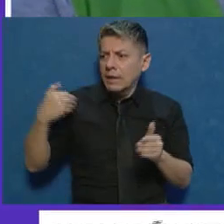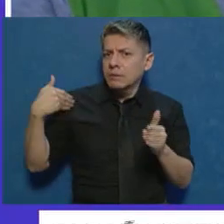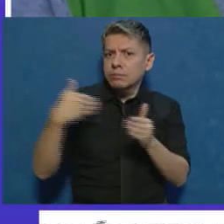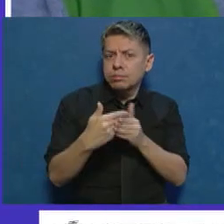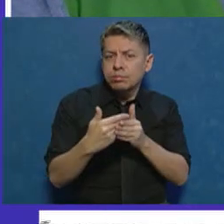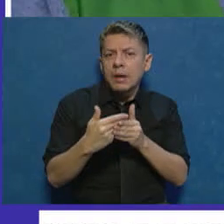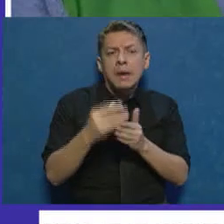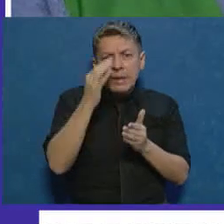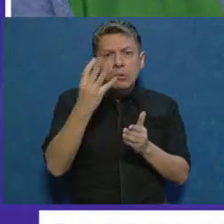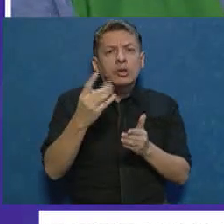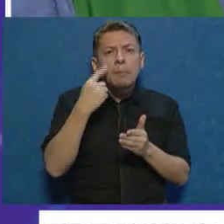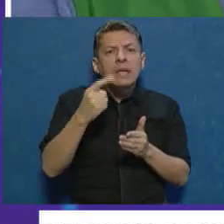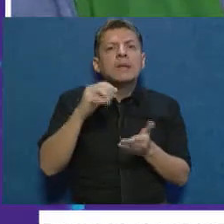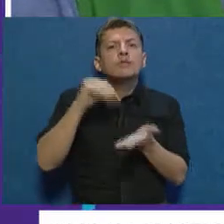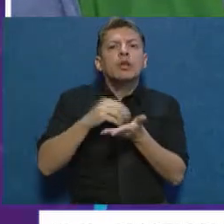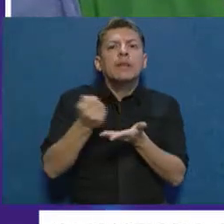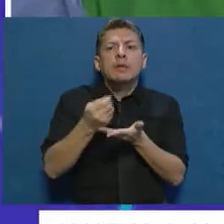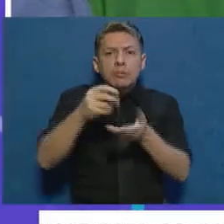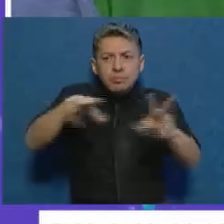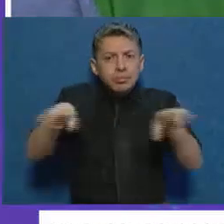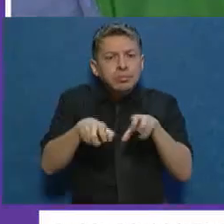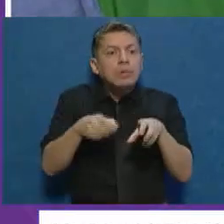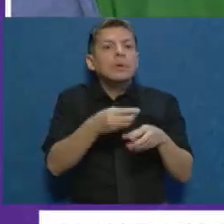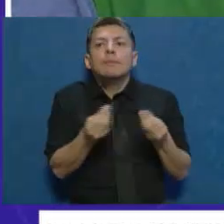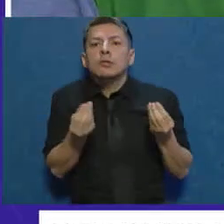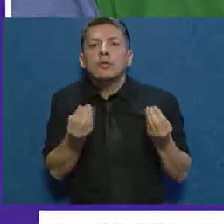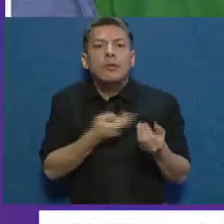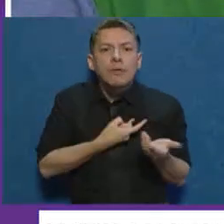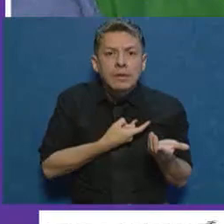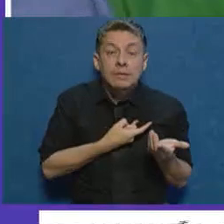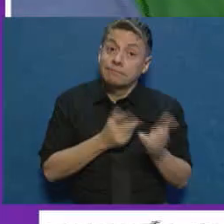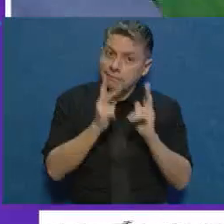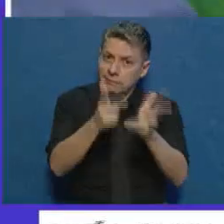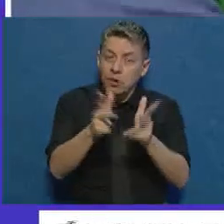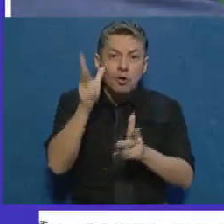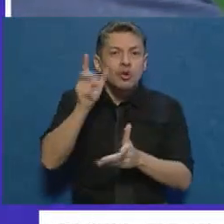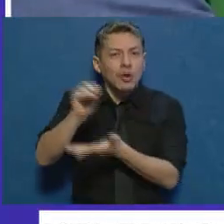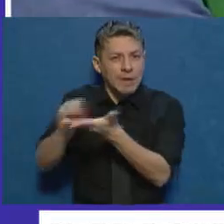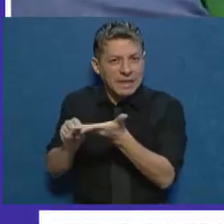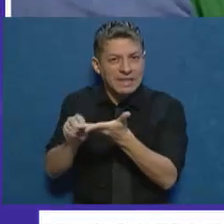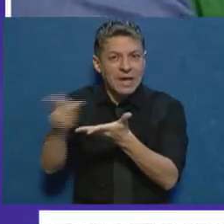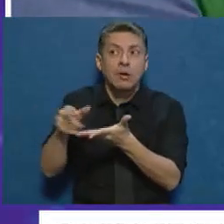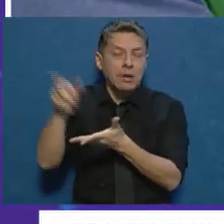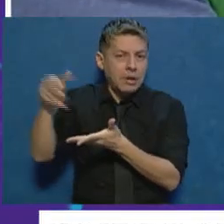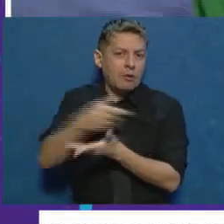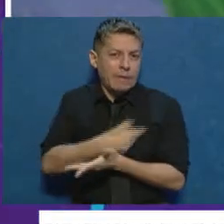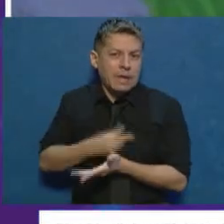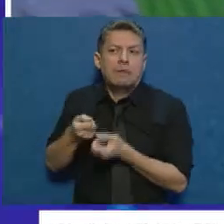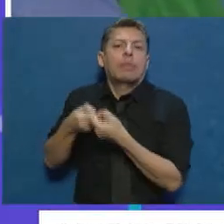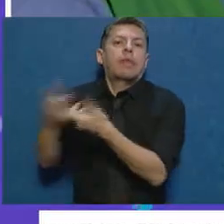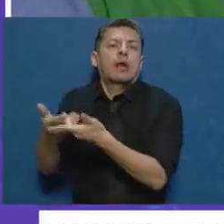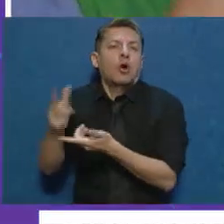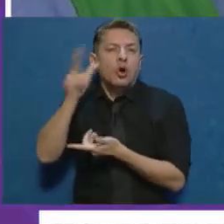mil millones de pesos. ¿A dónde están? Yo les voy a decir dónde están. En los 8 empresarios de la provincia de Mendoza que el gobierno está subsidiando con más de 8